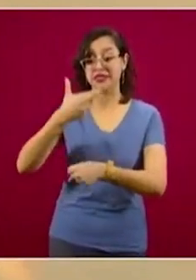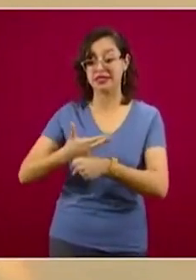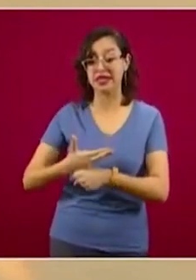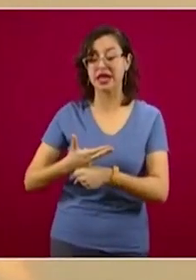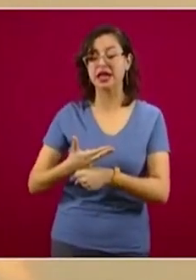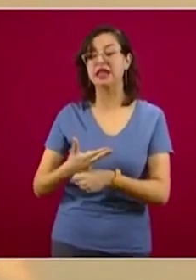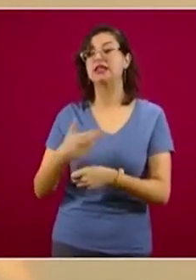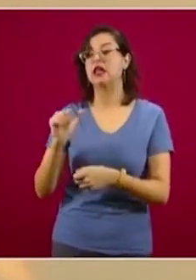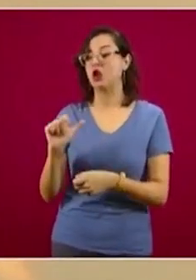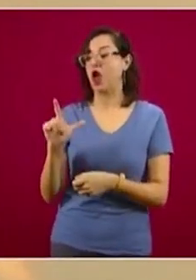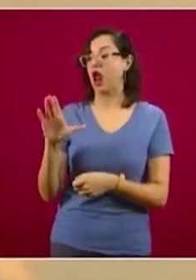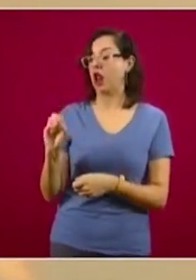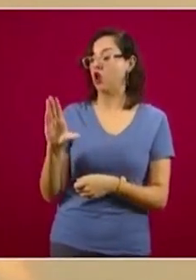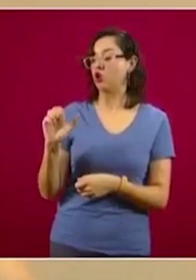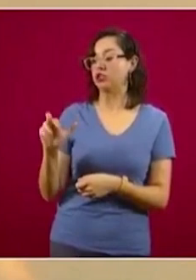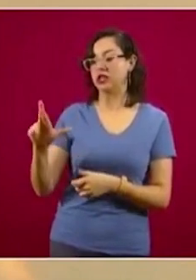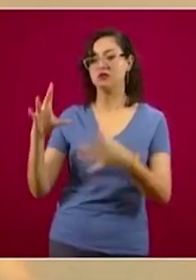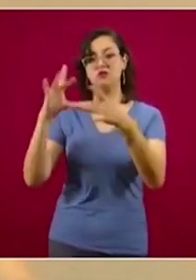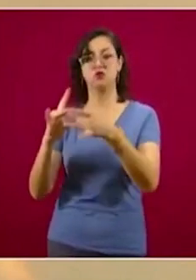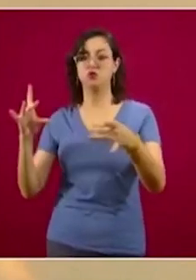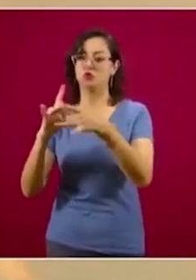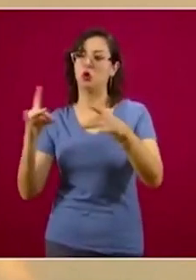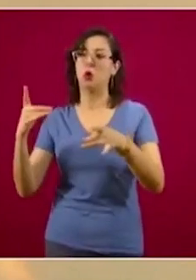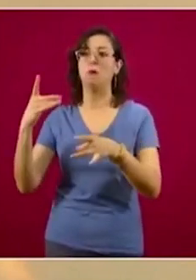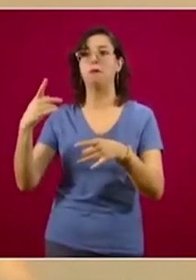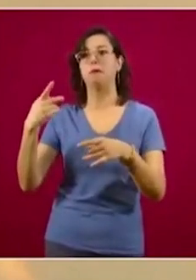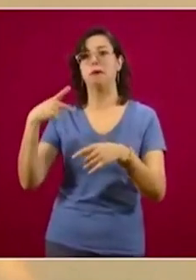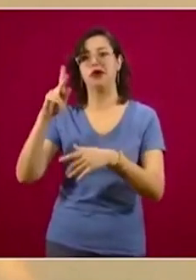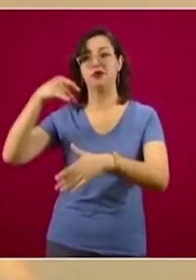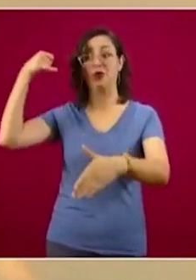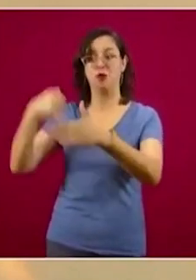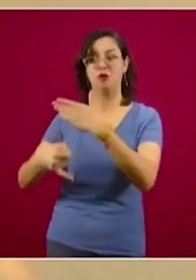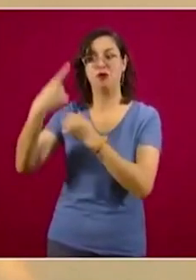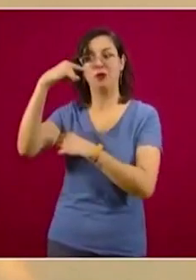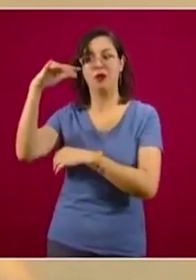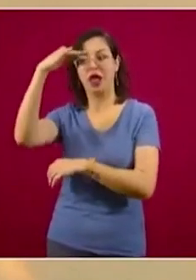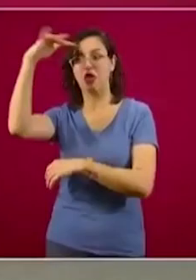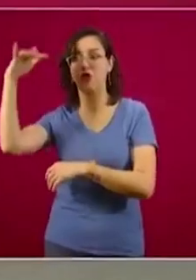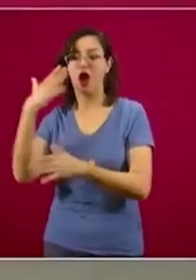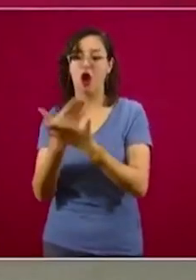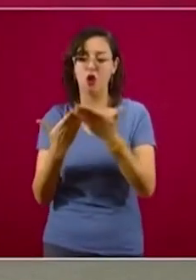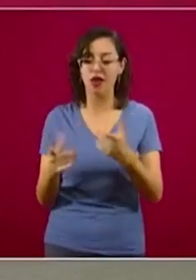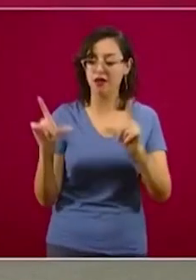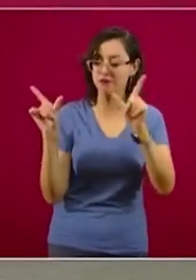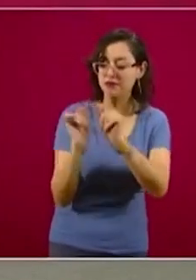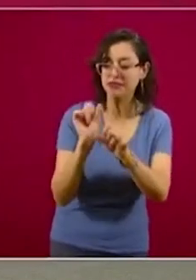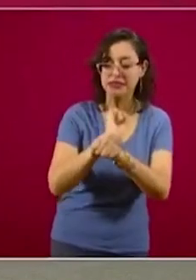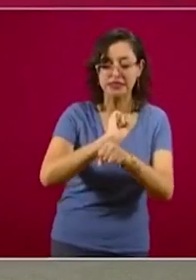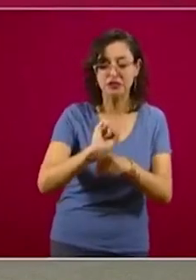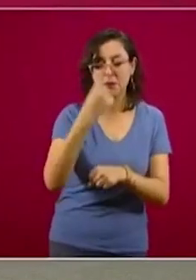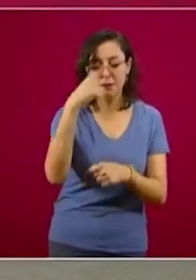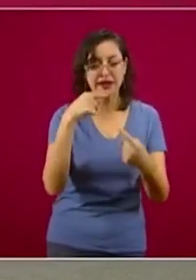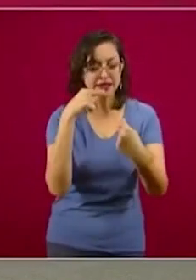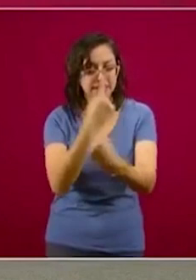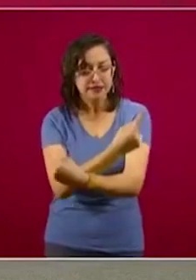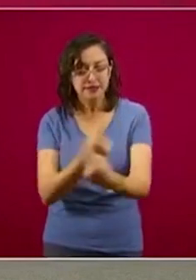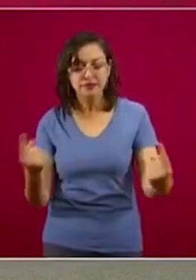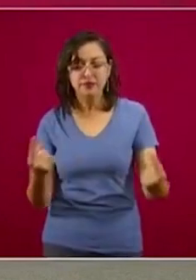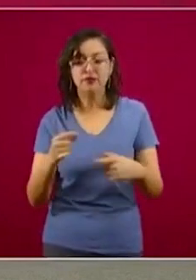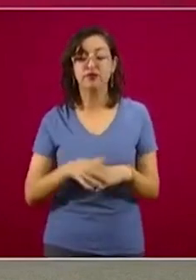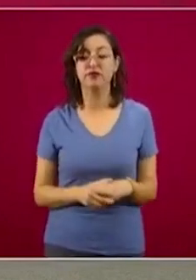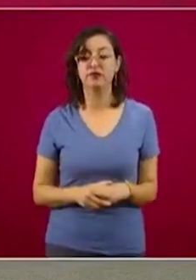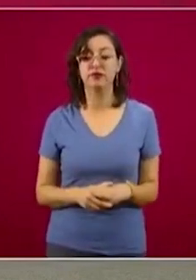para adultos pero vamos a resumirlo lo más directamente posible para niños el virus es un ser